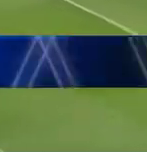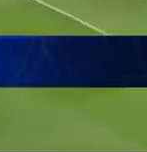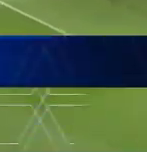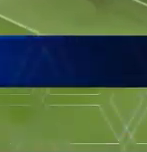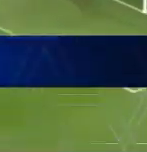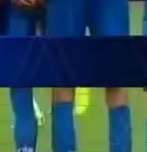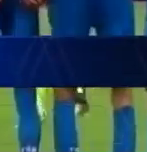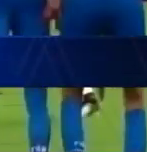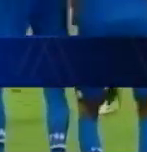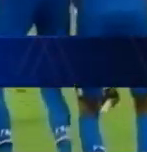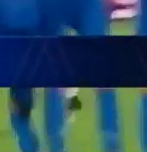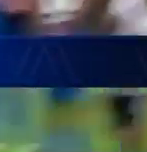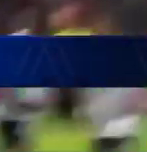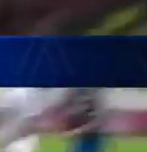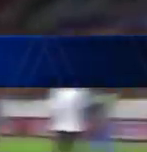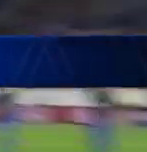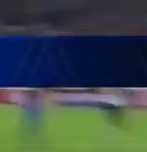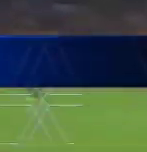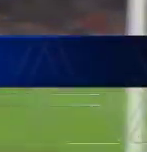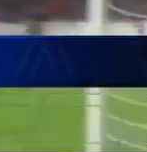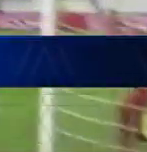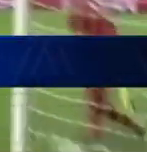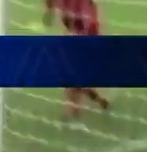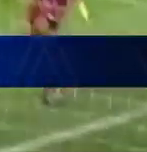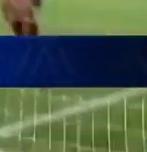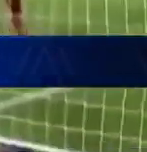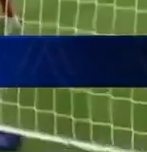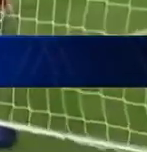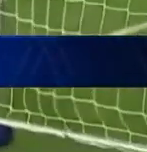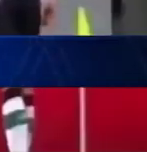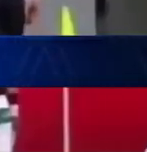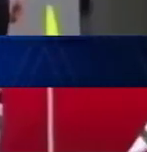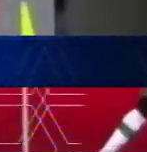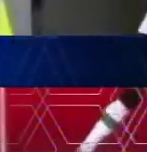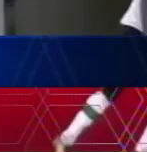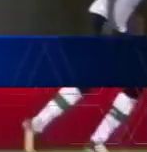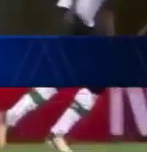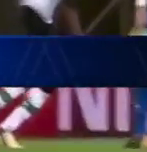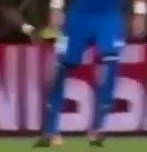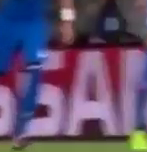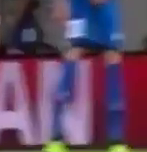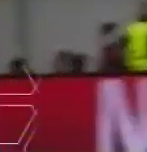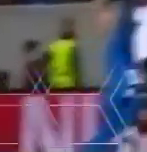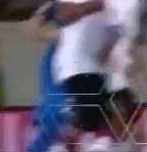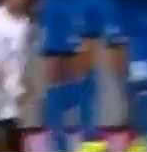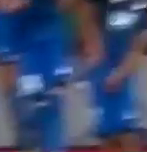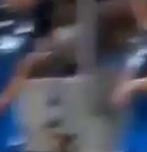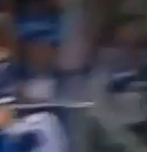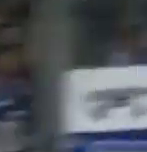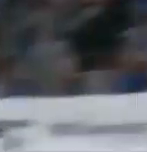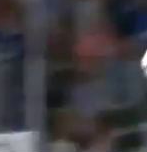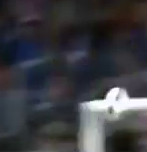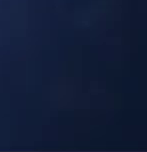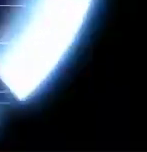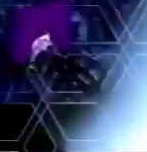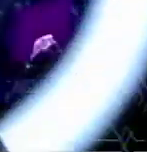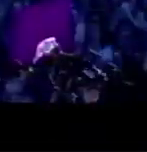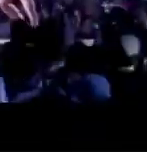Buscando su cupo, el Liverpool con pie y medio en la fase de grupos de la Liga de Campeones.